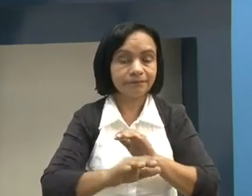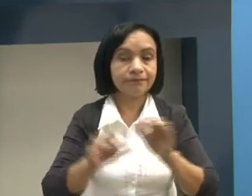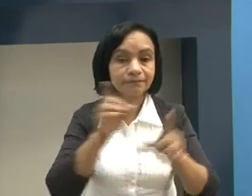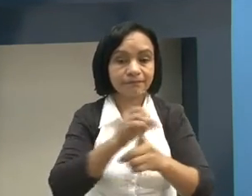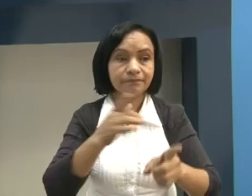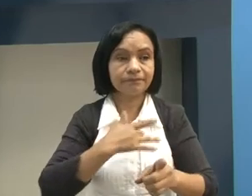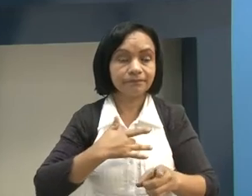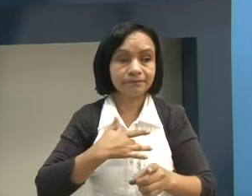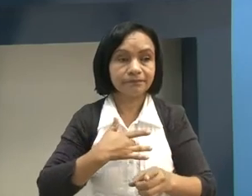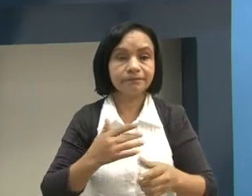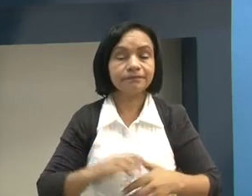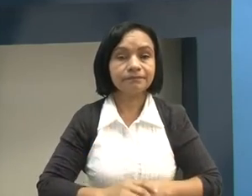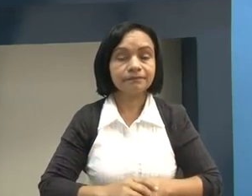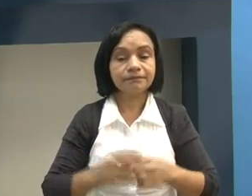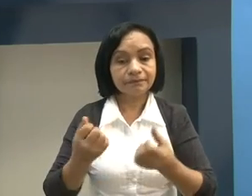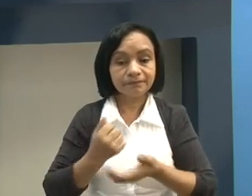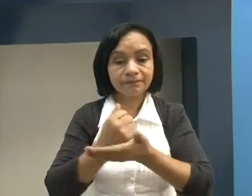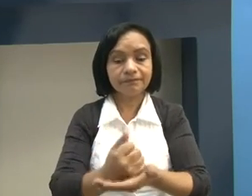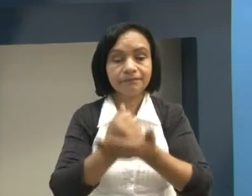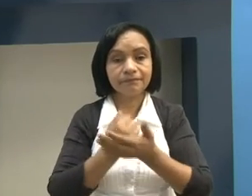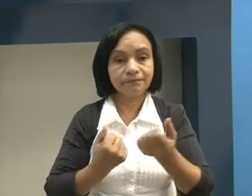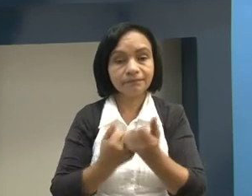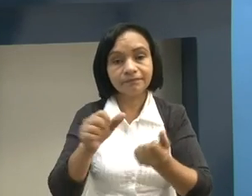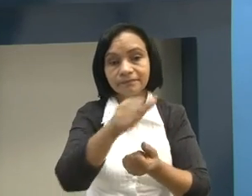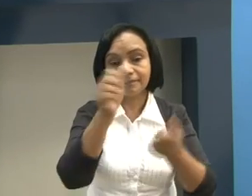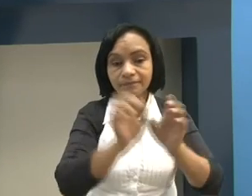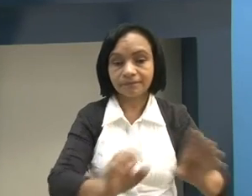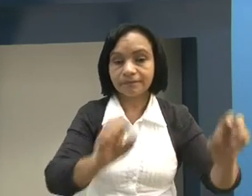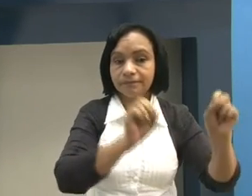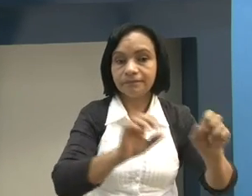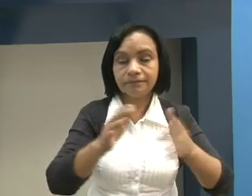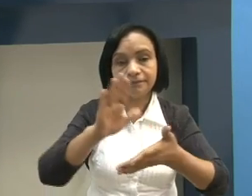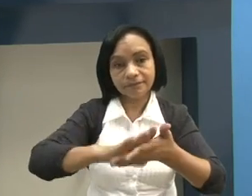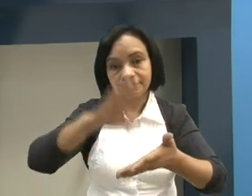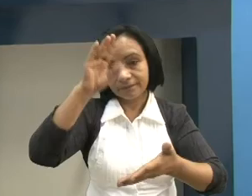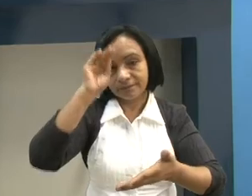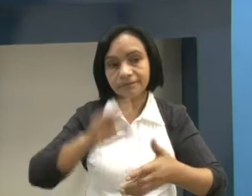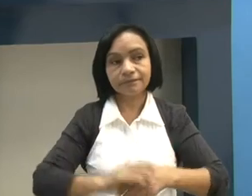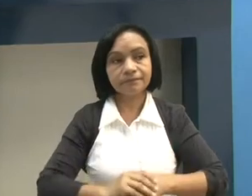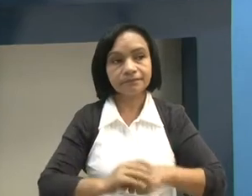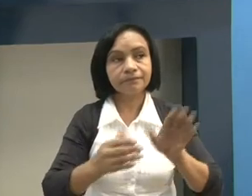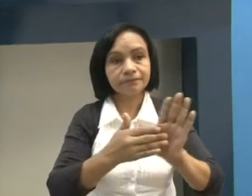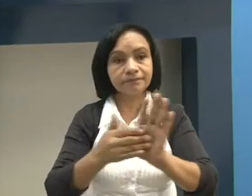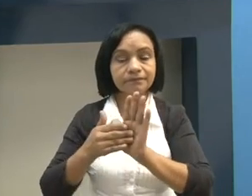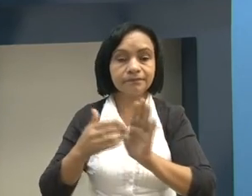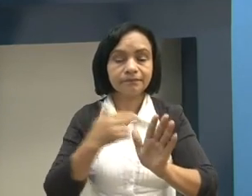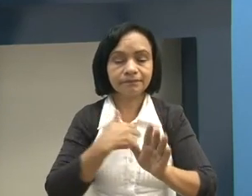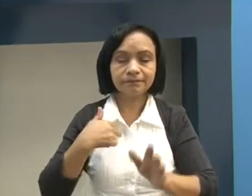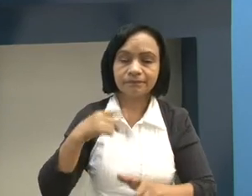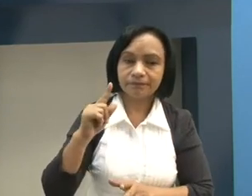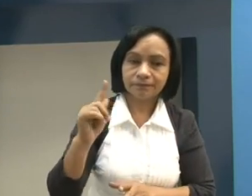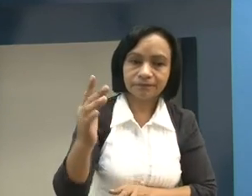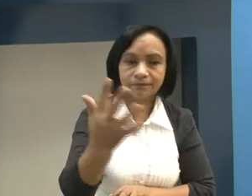necesitás y que sos solidario con los otros niños y niñas en el proceso de aprendizaje. Ese modelo debiéramos de tratar de implementarlo